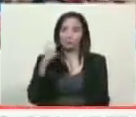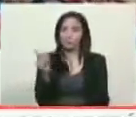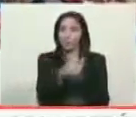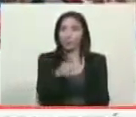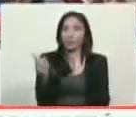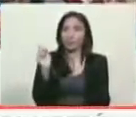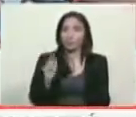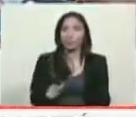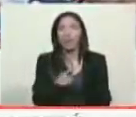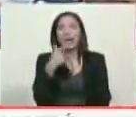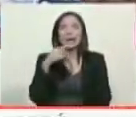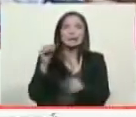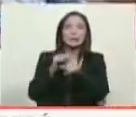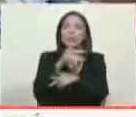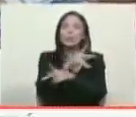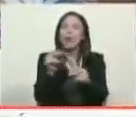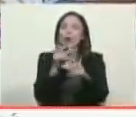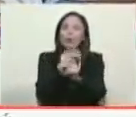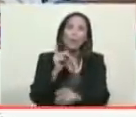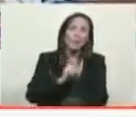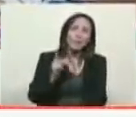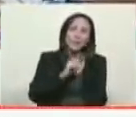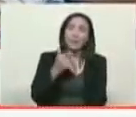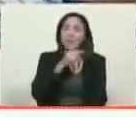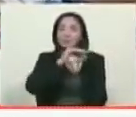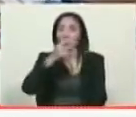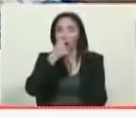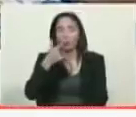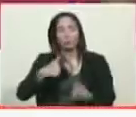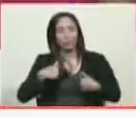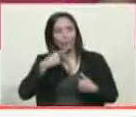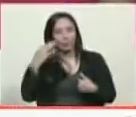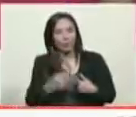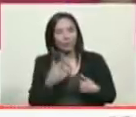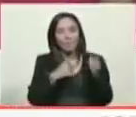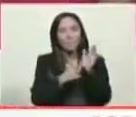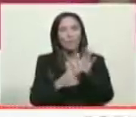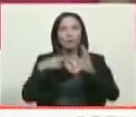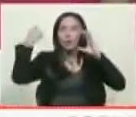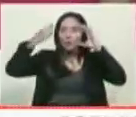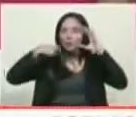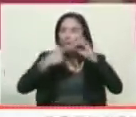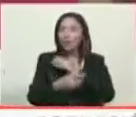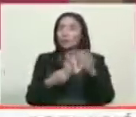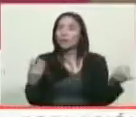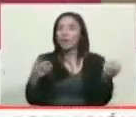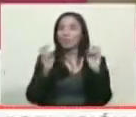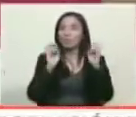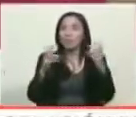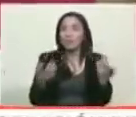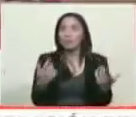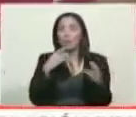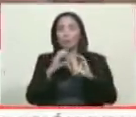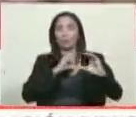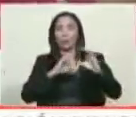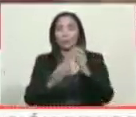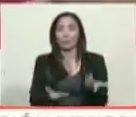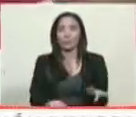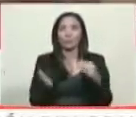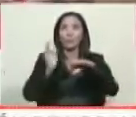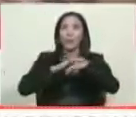Si él sigue insistiendo que no hablamos, yo voy a sacar lo que hablamos. Porque la diferencia...